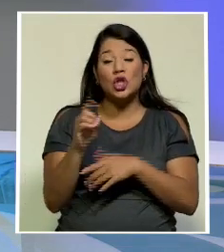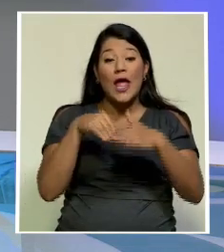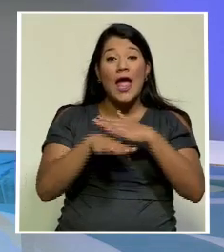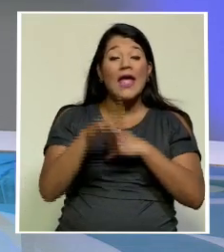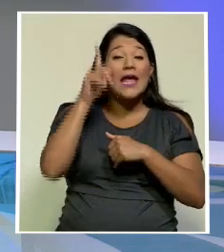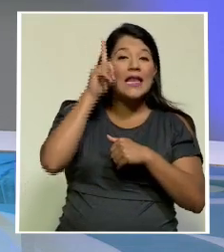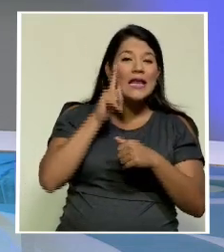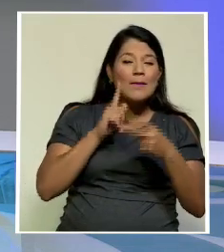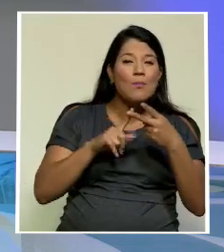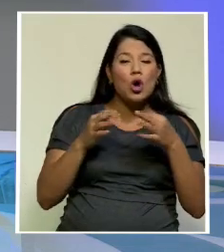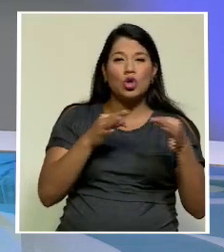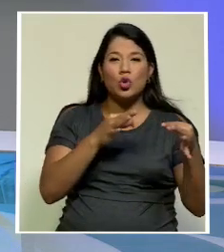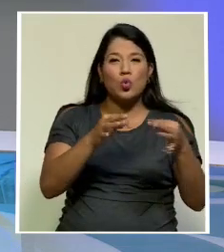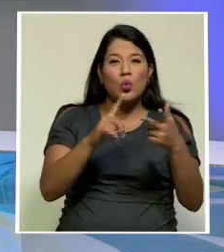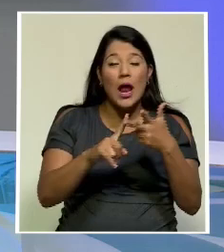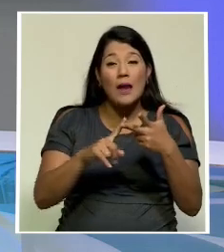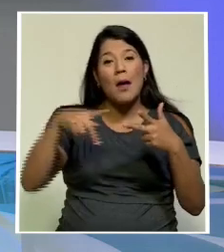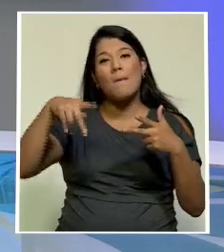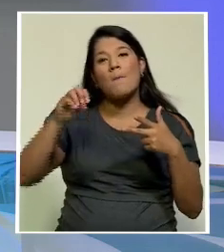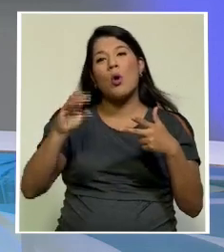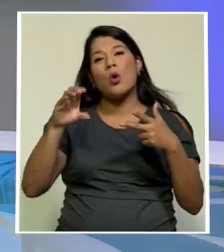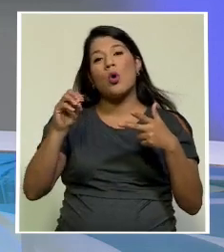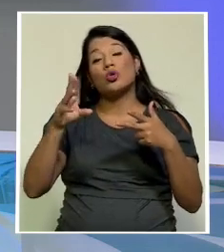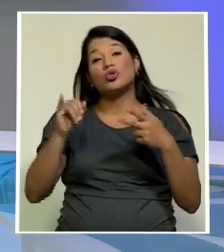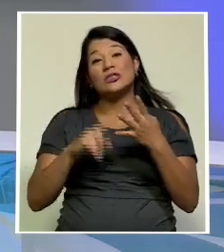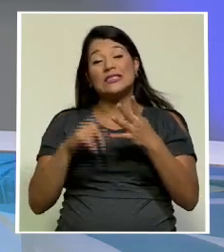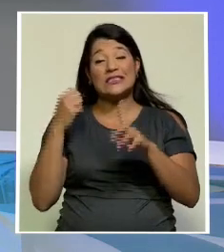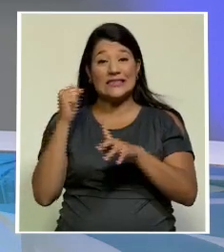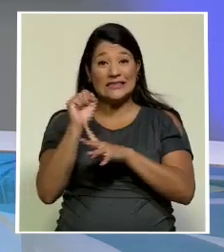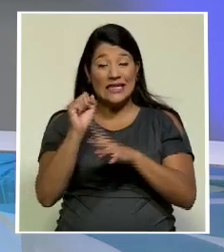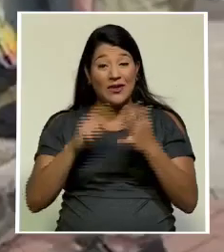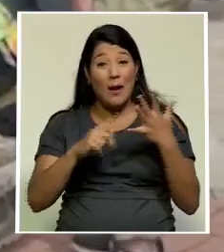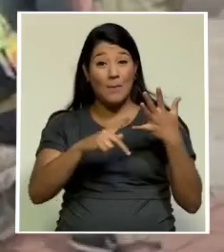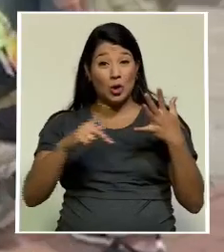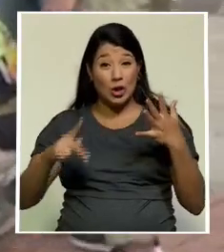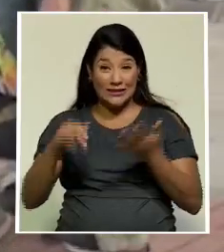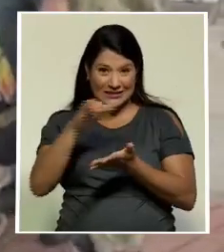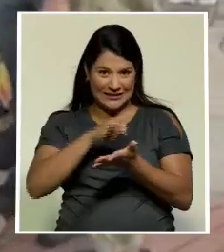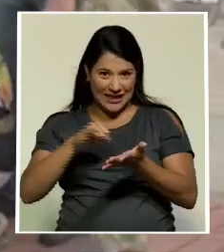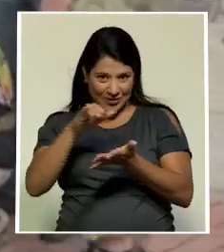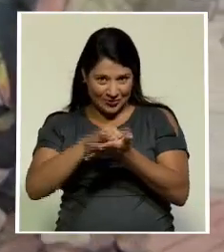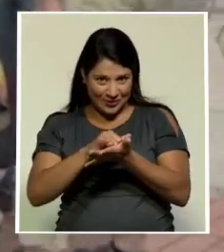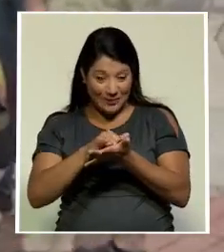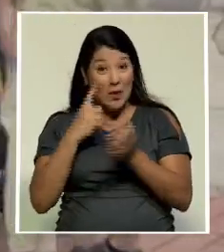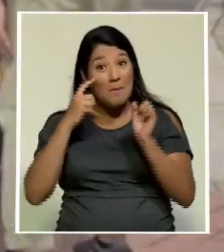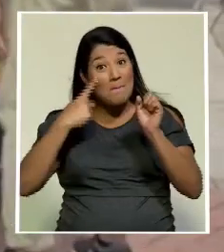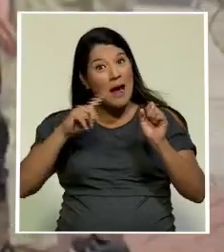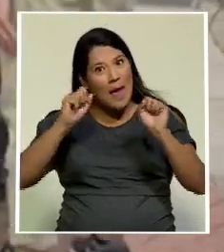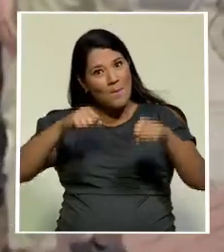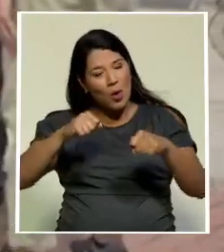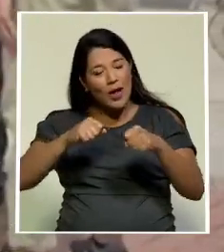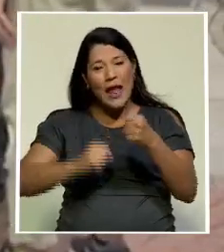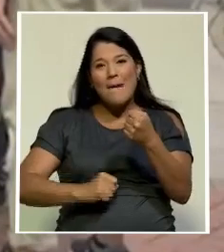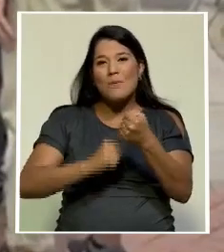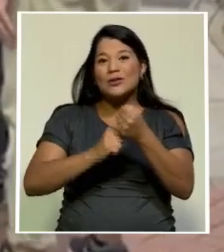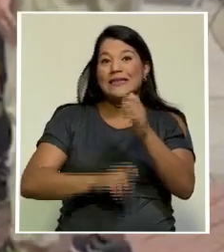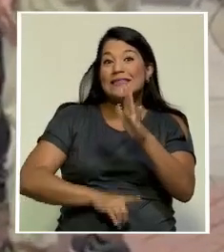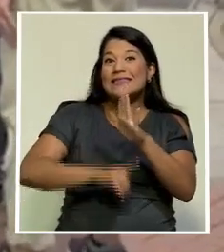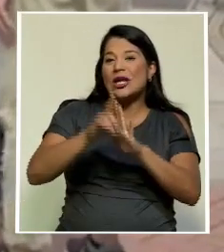Pocosí, Siquirres, Punta Arenas y San José. Para apoyar el desarrollo artístico en medio de la difícil